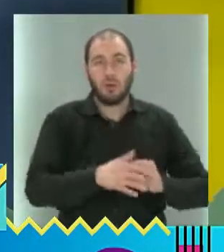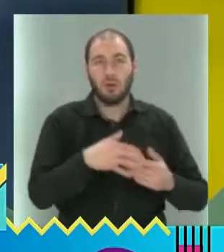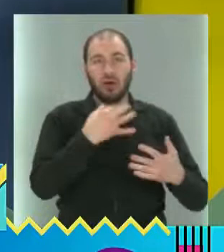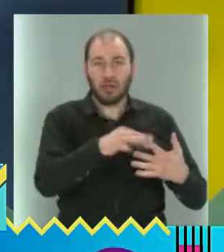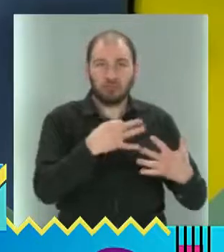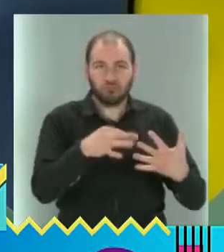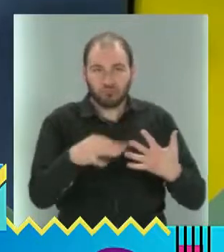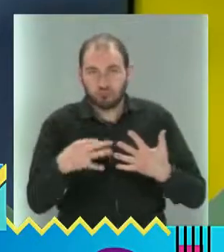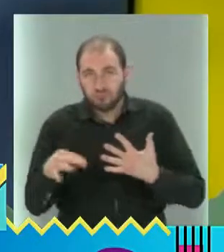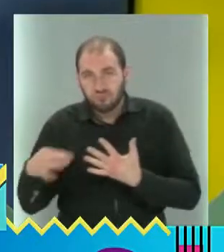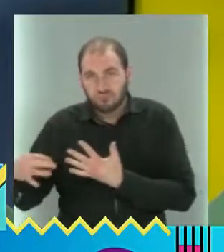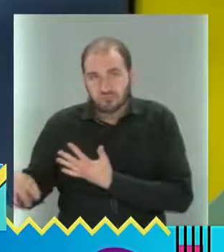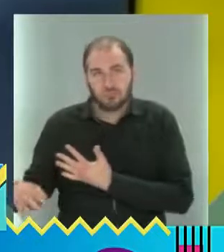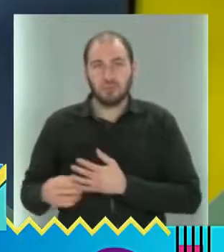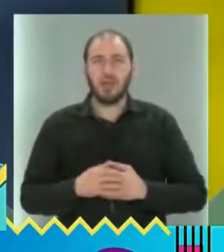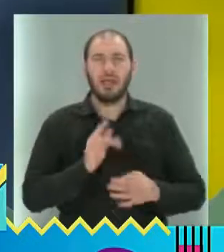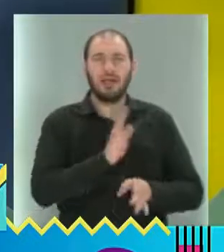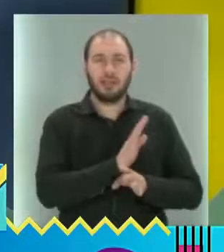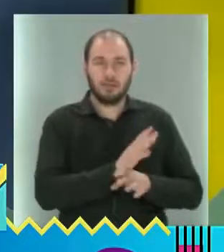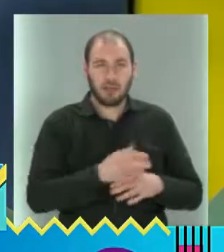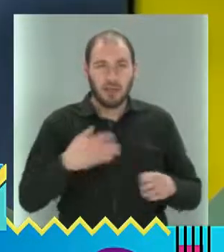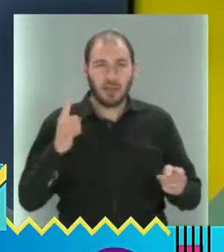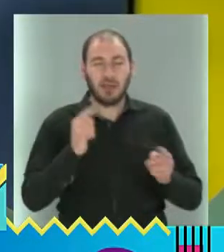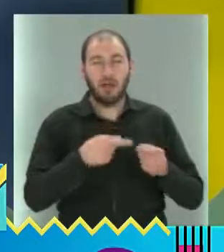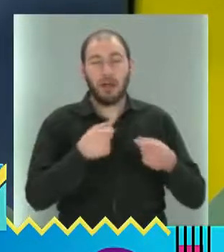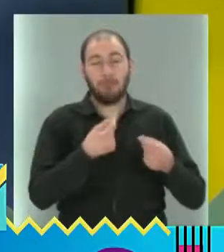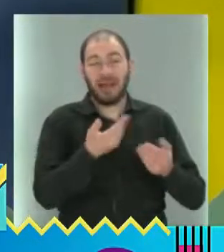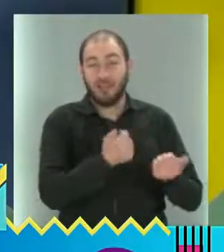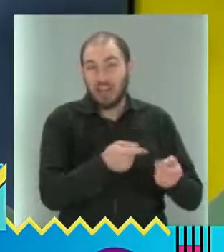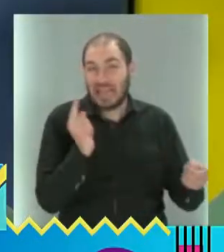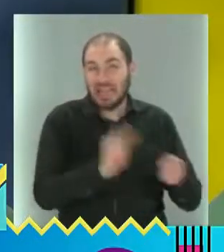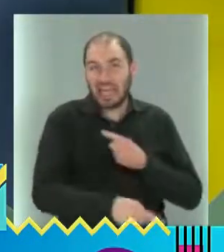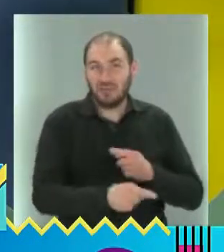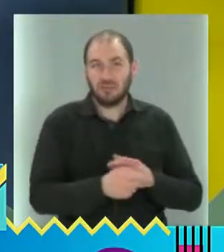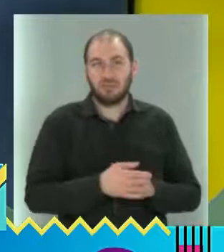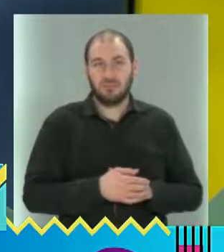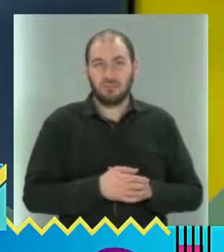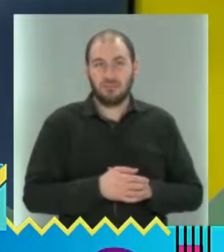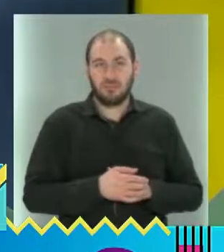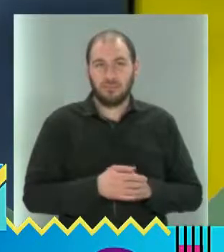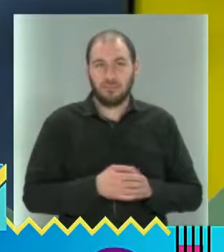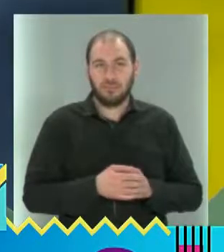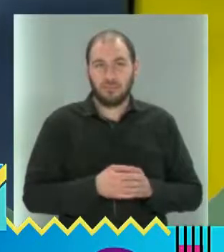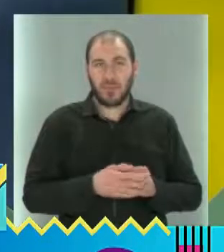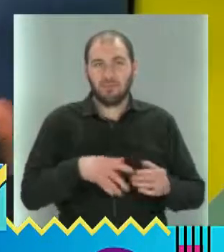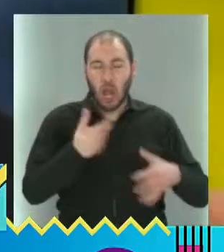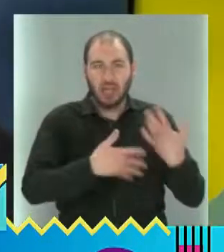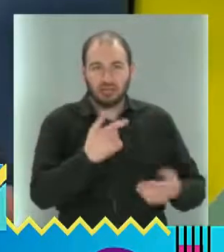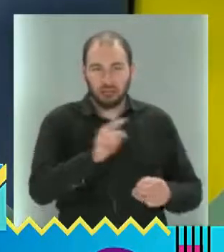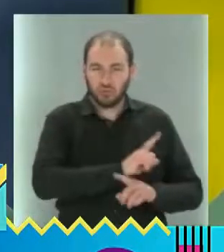acá, corregimos allá. Significó no atacar al déficit fiscal de forma, digamos, sí,